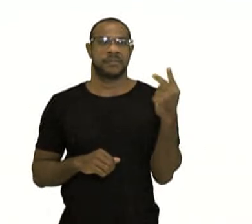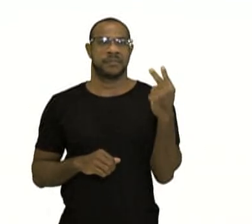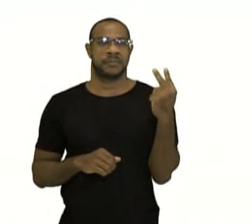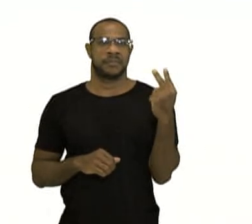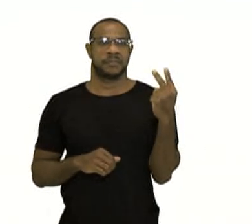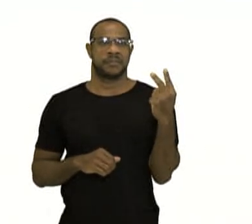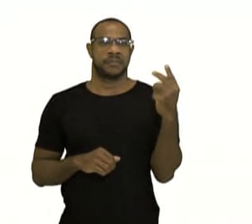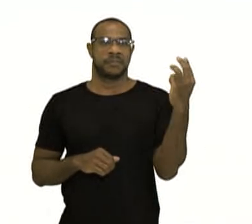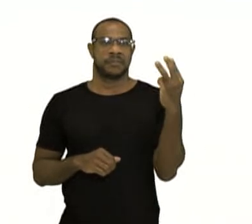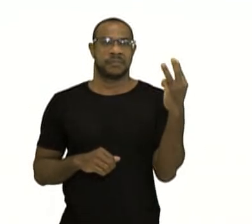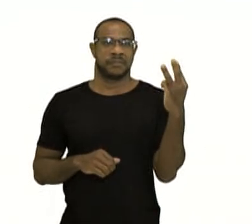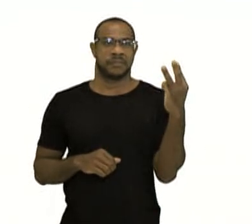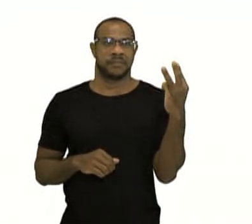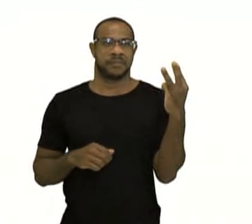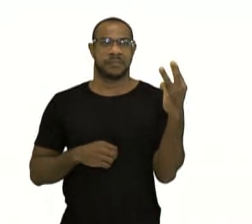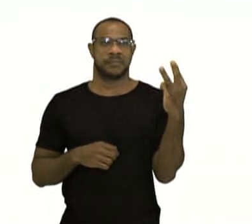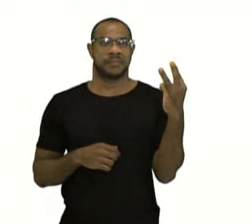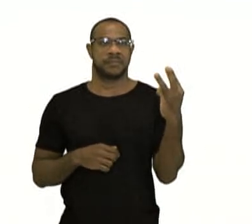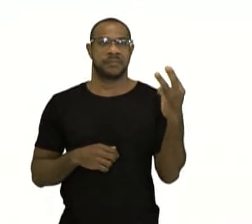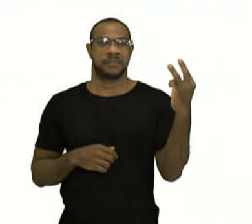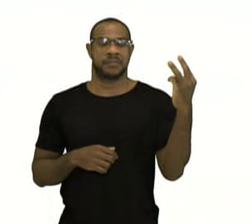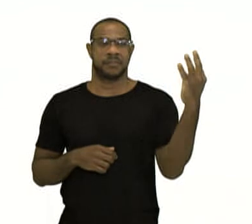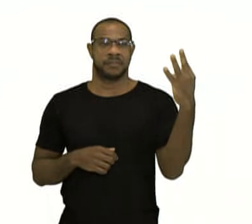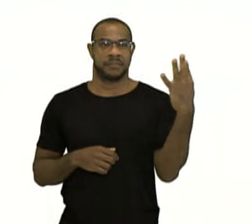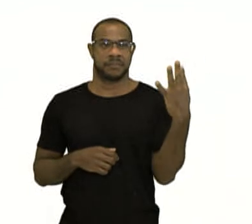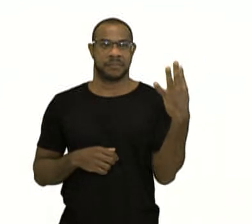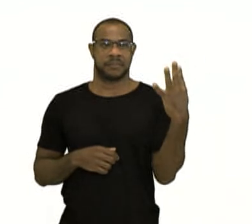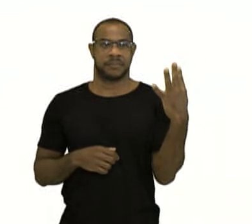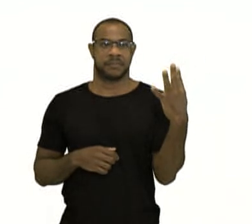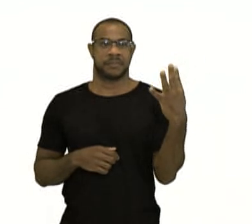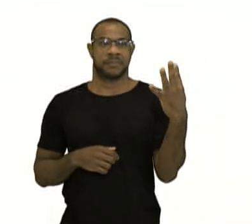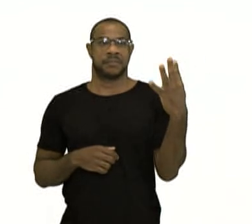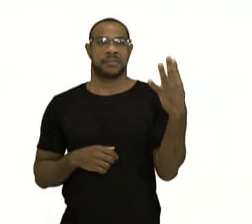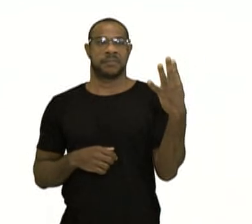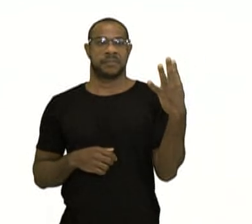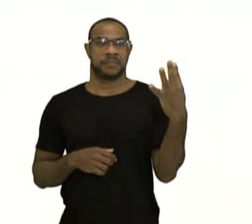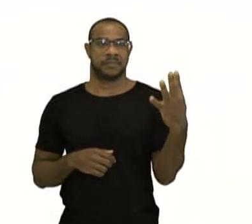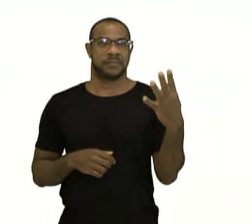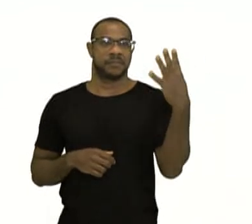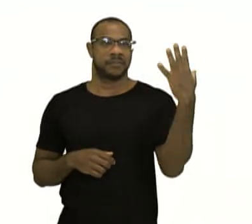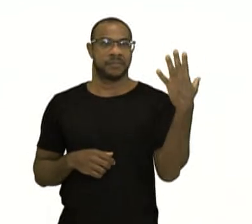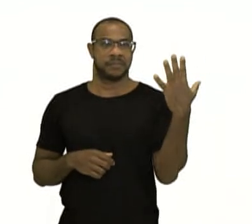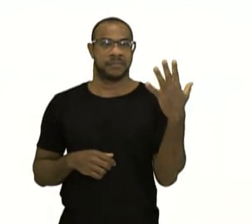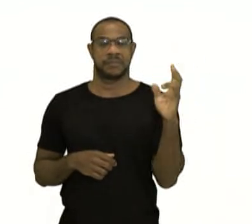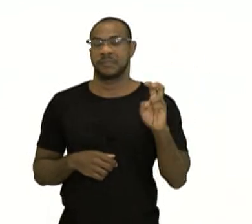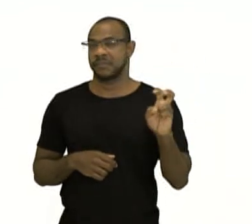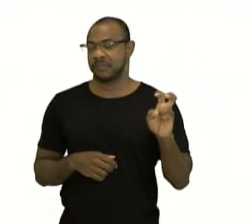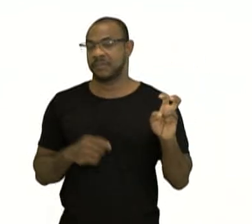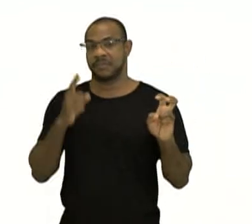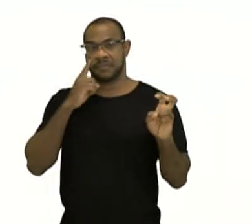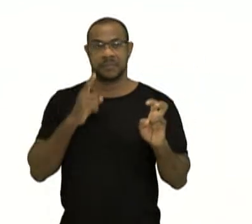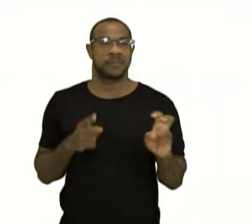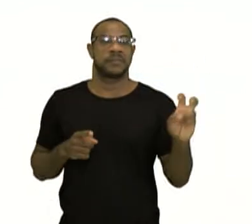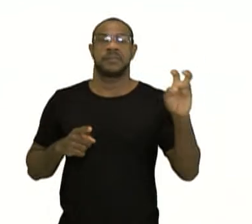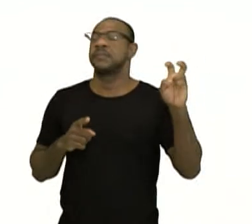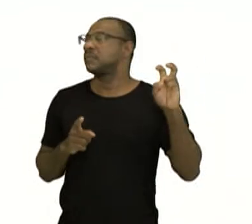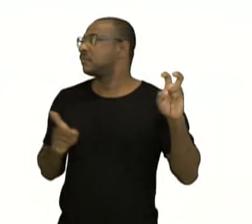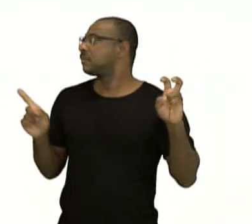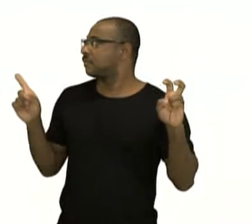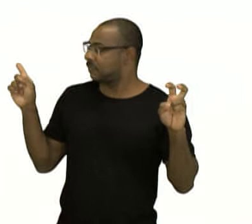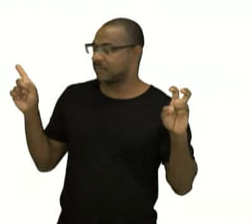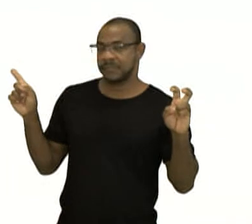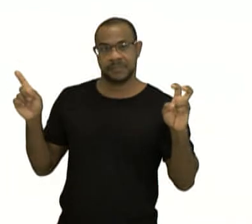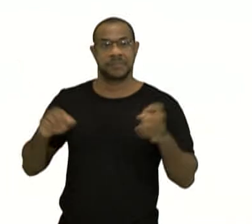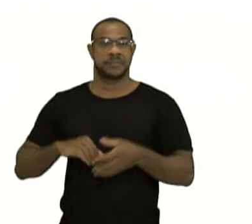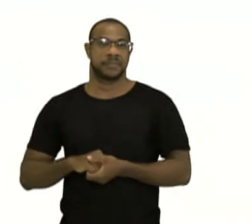riesgos. 3. Contemplar mais atardeceres. 4. Subir más montañas, nadar más ríos.